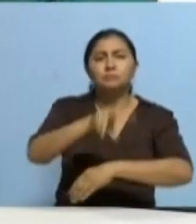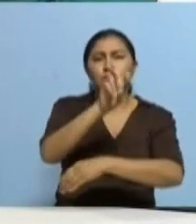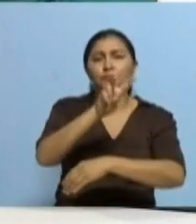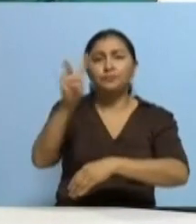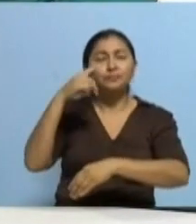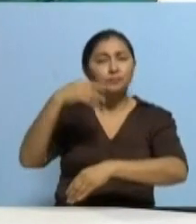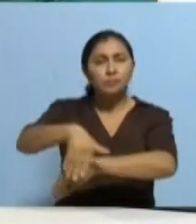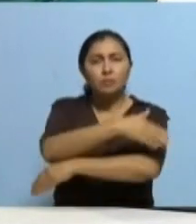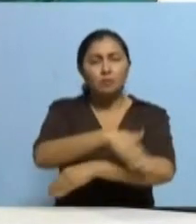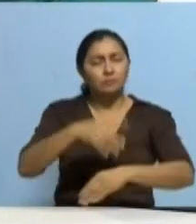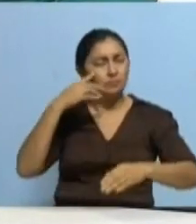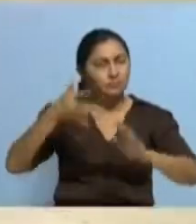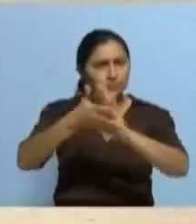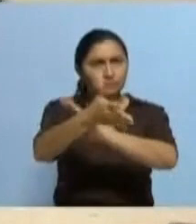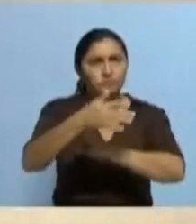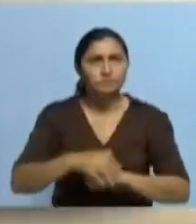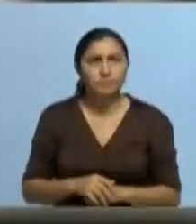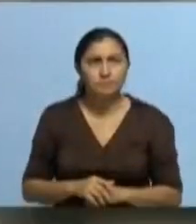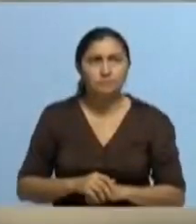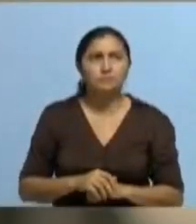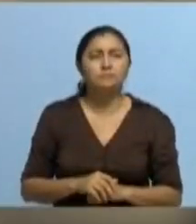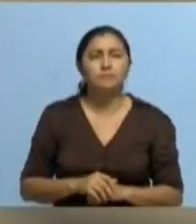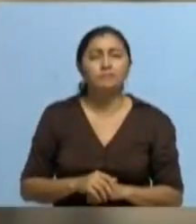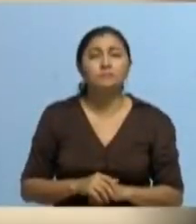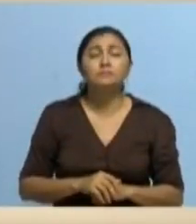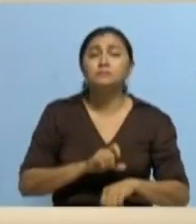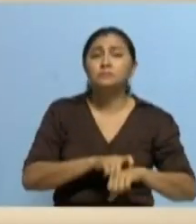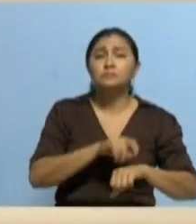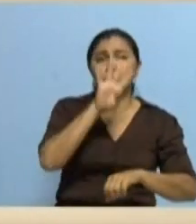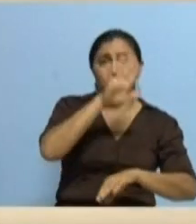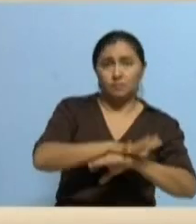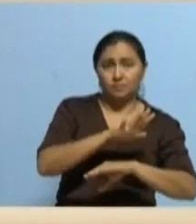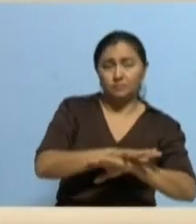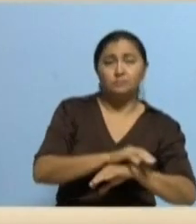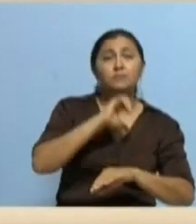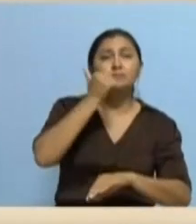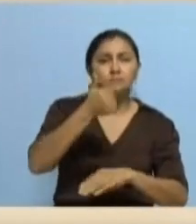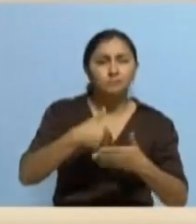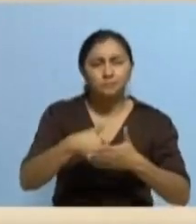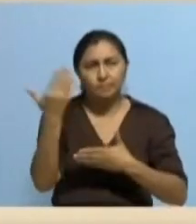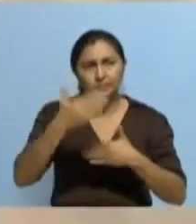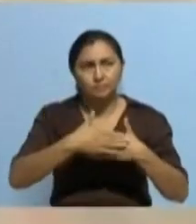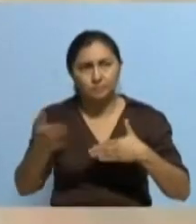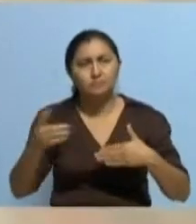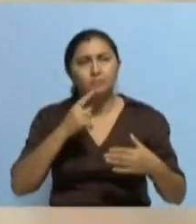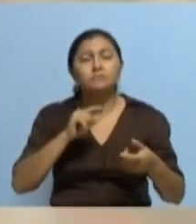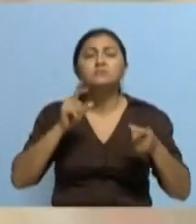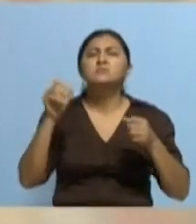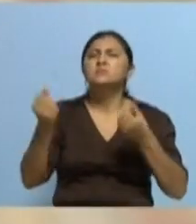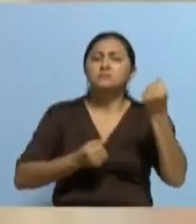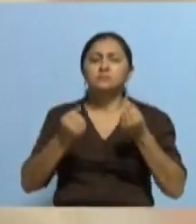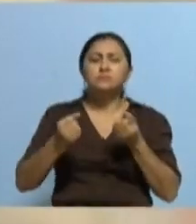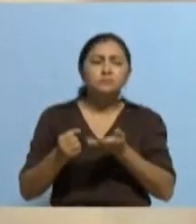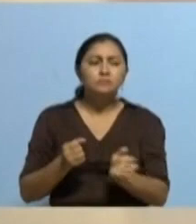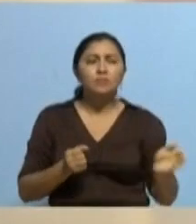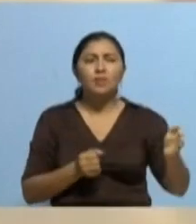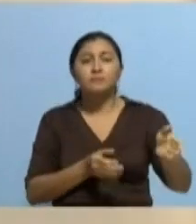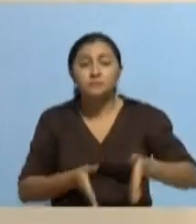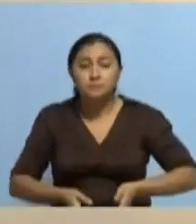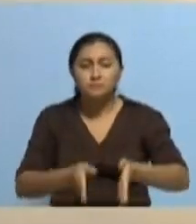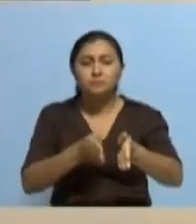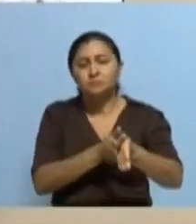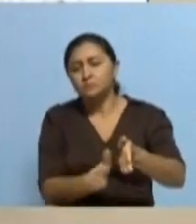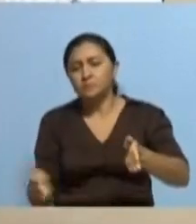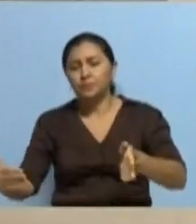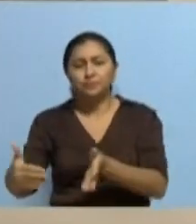Mucha atención a la siguiente información. A partir de las 4 de la tarde del día de mañana inician los desvíos vehiculares programados para